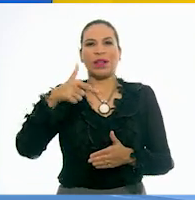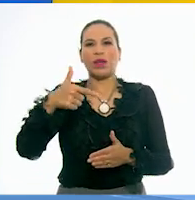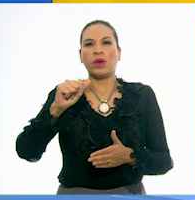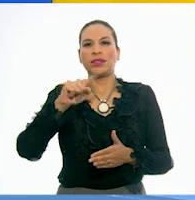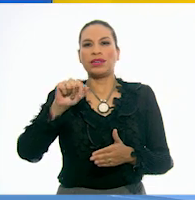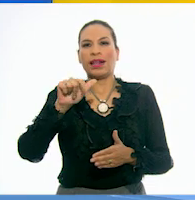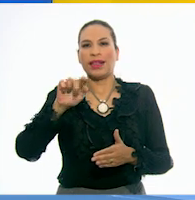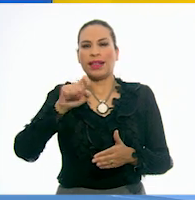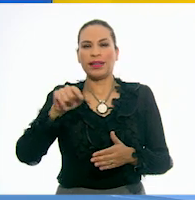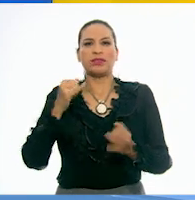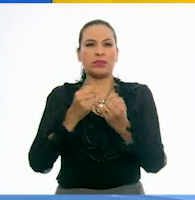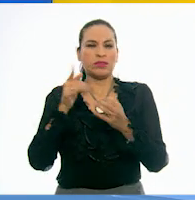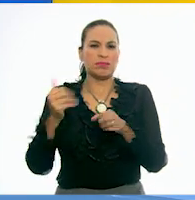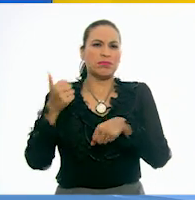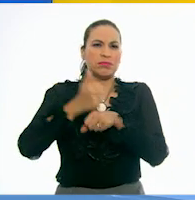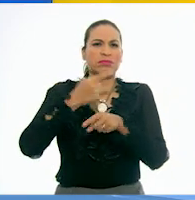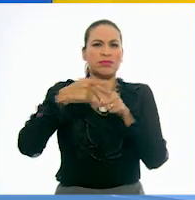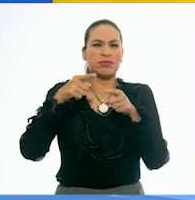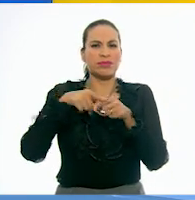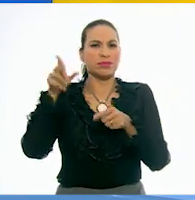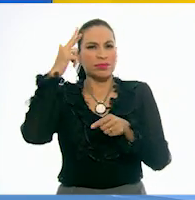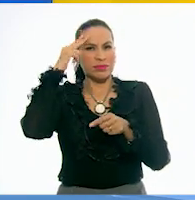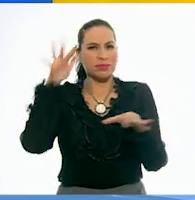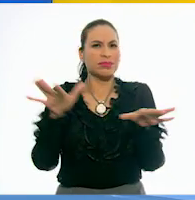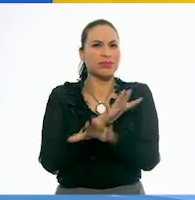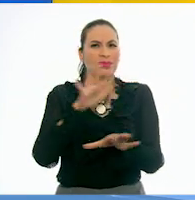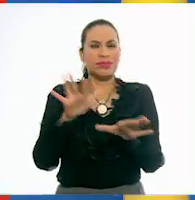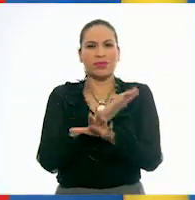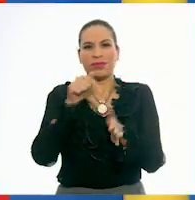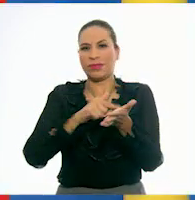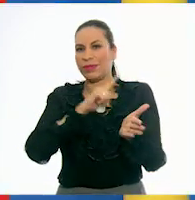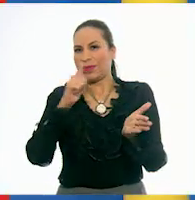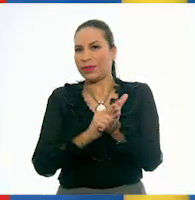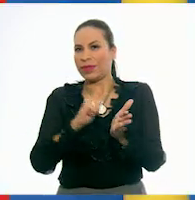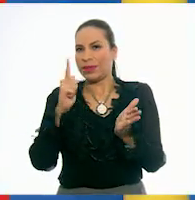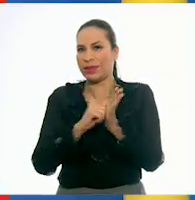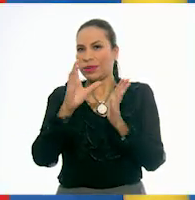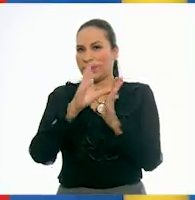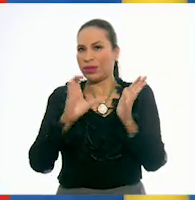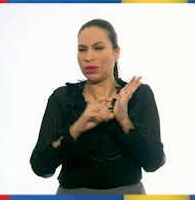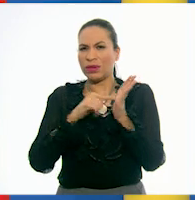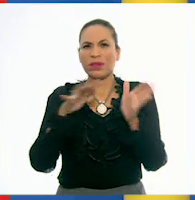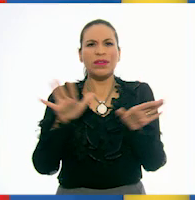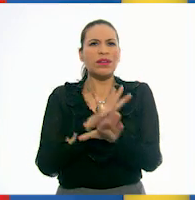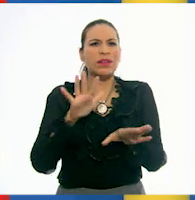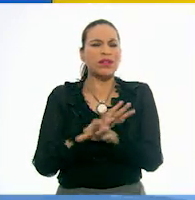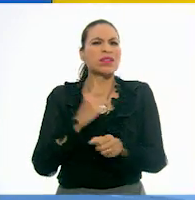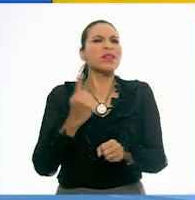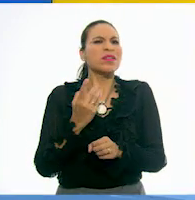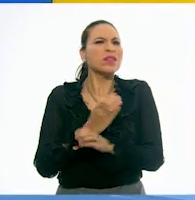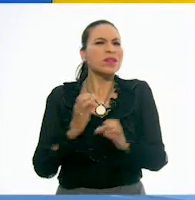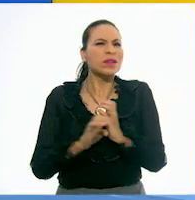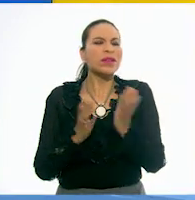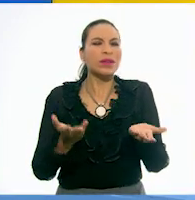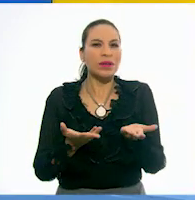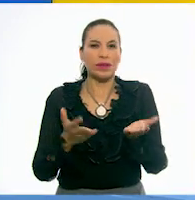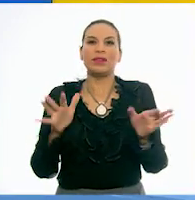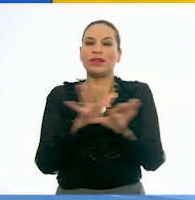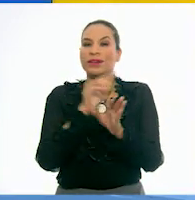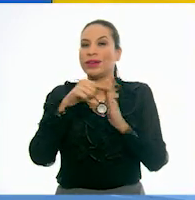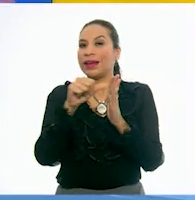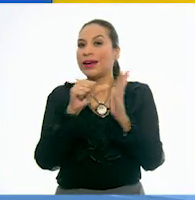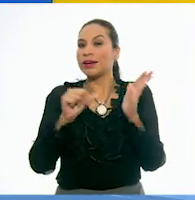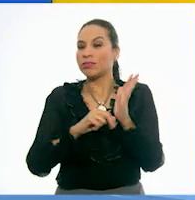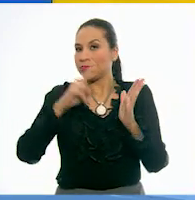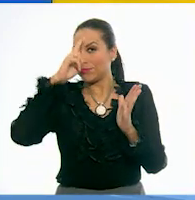Díaz impulsó además una serie de reformas constitucionales. ¿Y qué fue lo que reformó? Se reformó el artículo